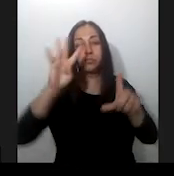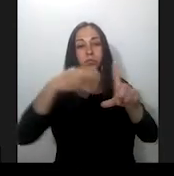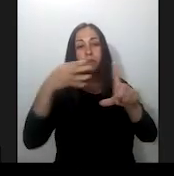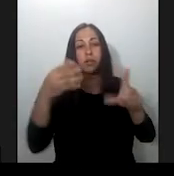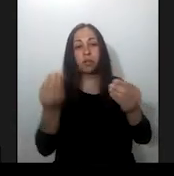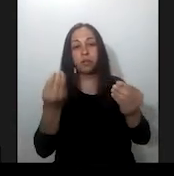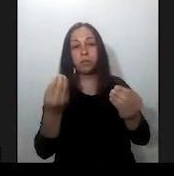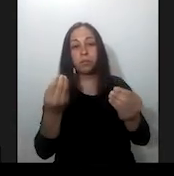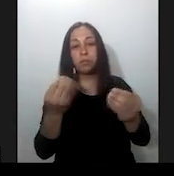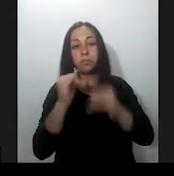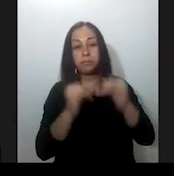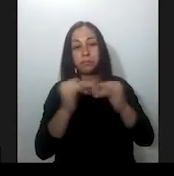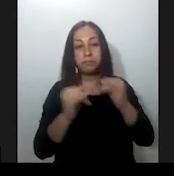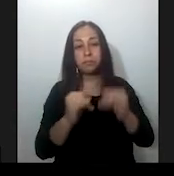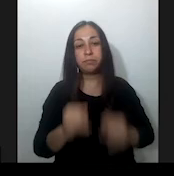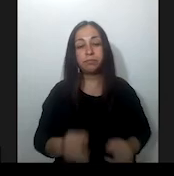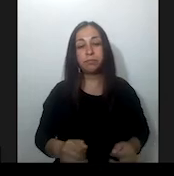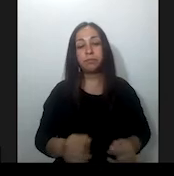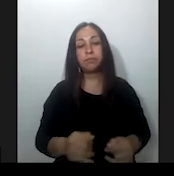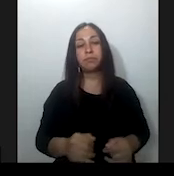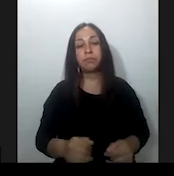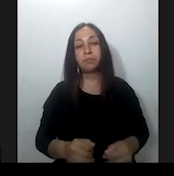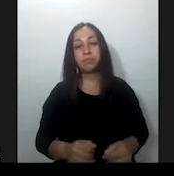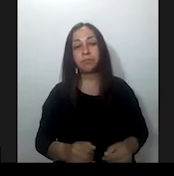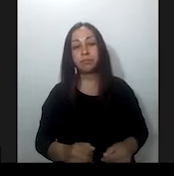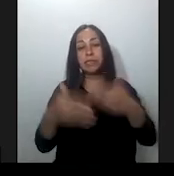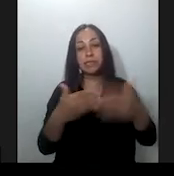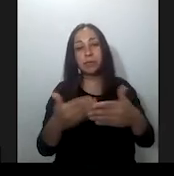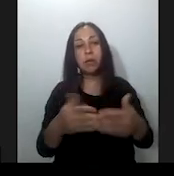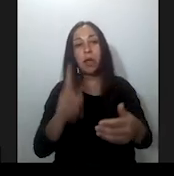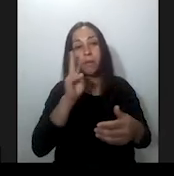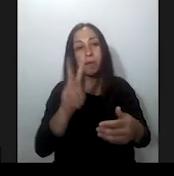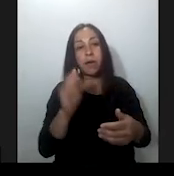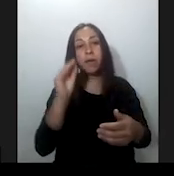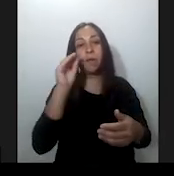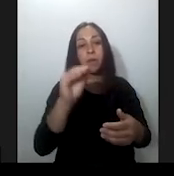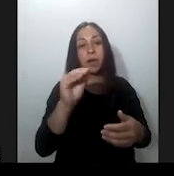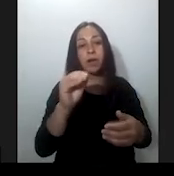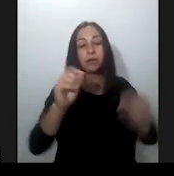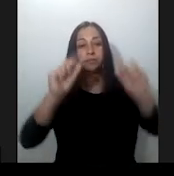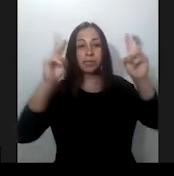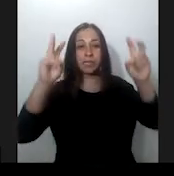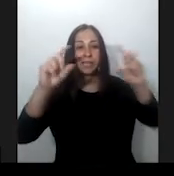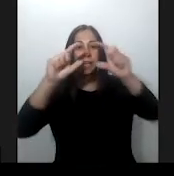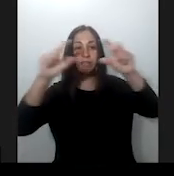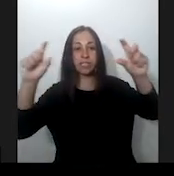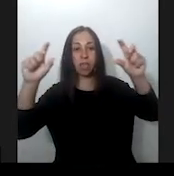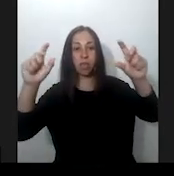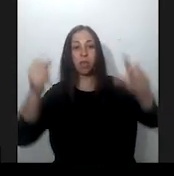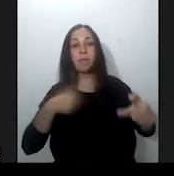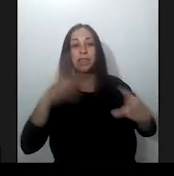Nosotros también, al ser una tabla, podríamos quitarle los duplicados, por ejemplo. Bueno, entonces avancemos y vamos a